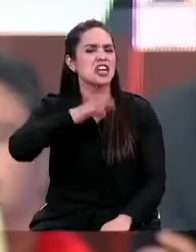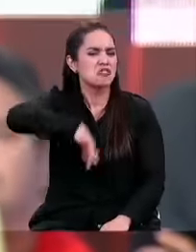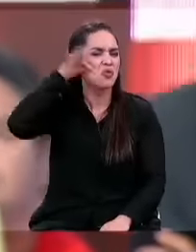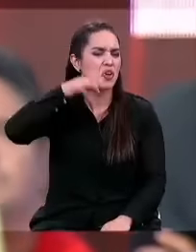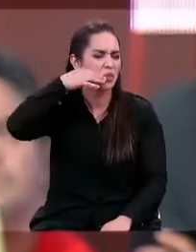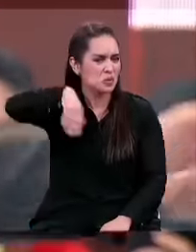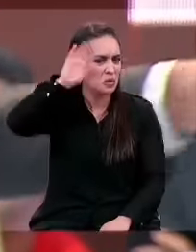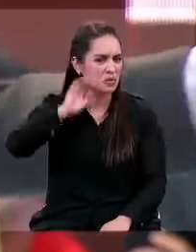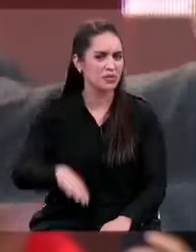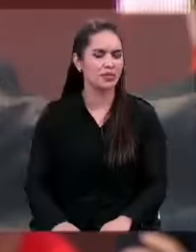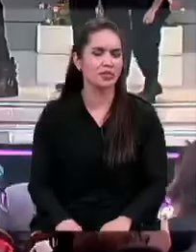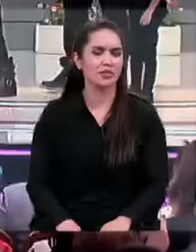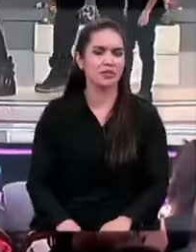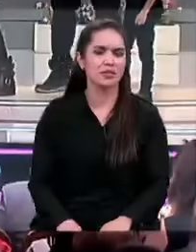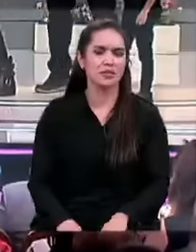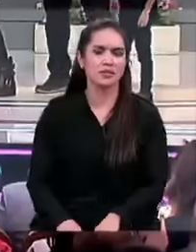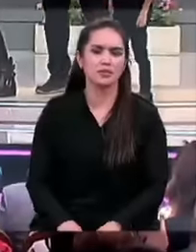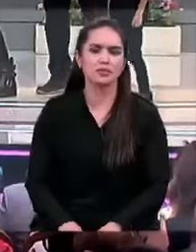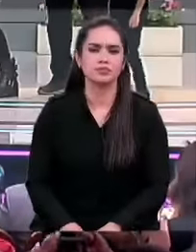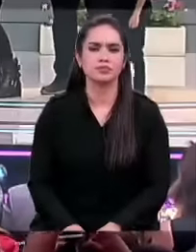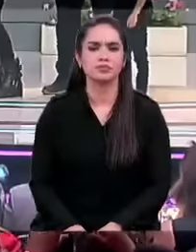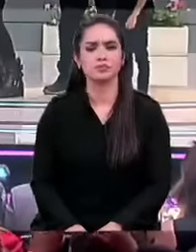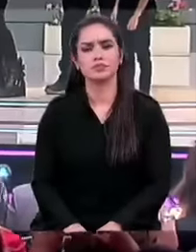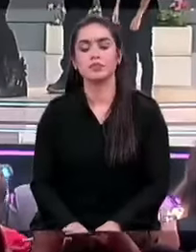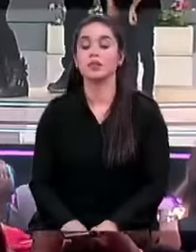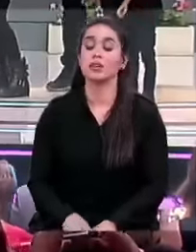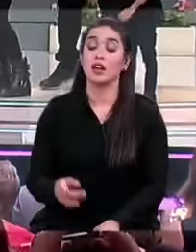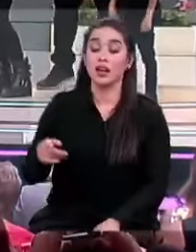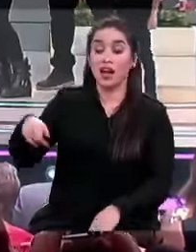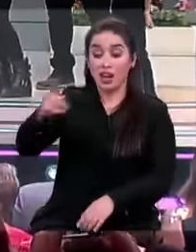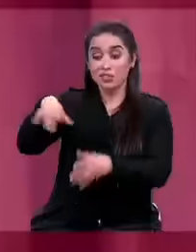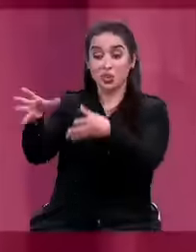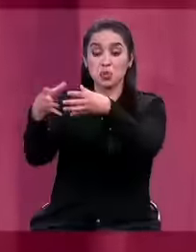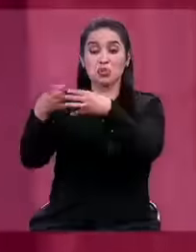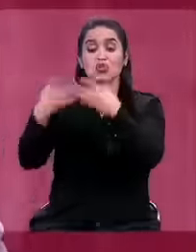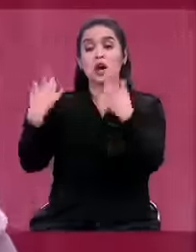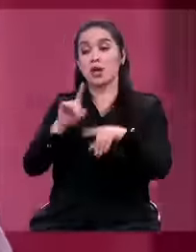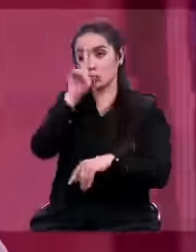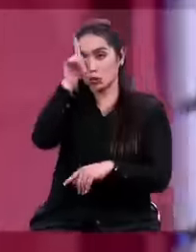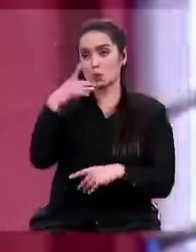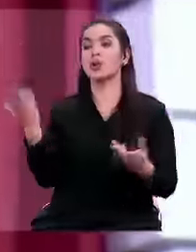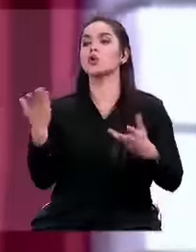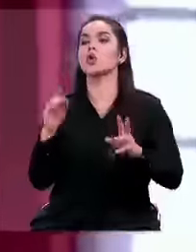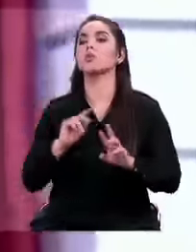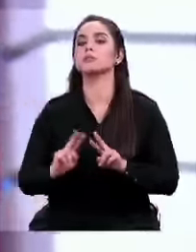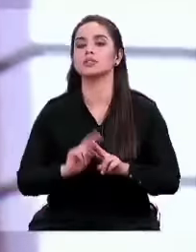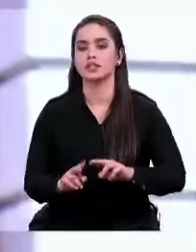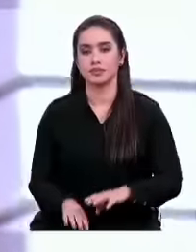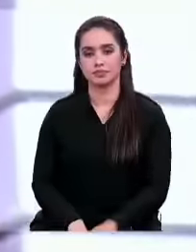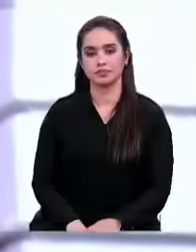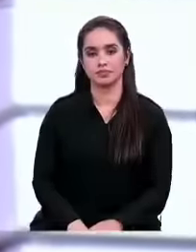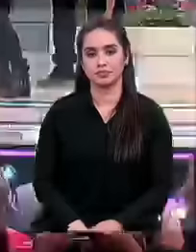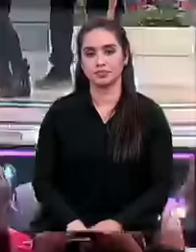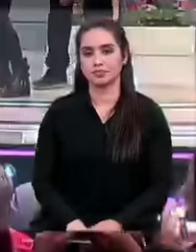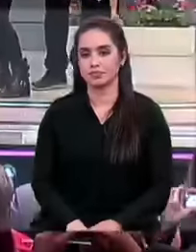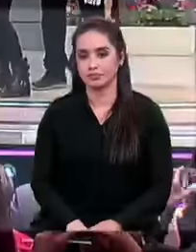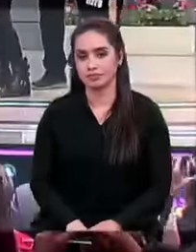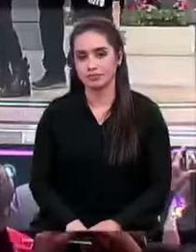favor. Ellos van a hacer lo que yo digo. A esto los tengo acostumbrados yo de la siguiente forma. ¿Cómo sería?